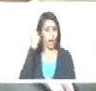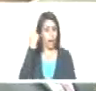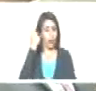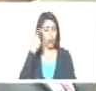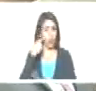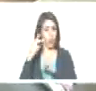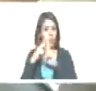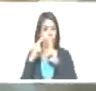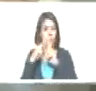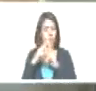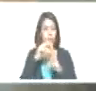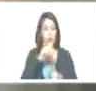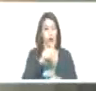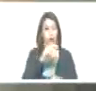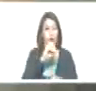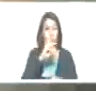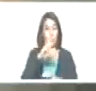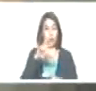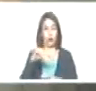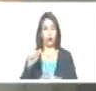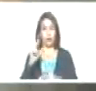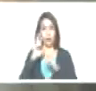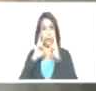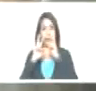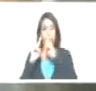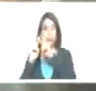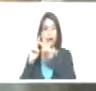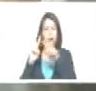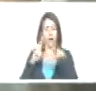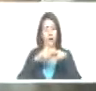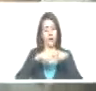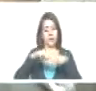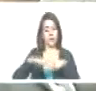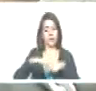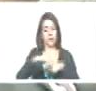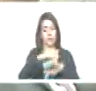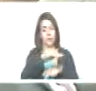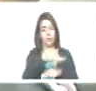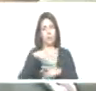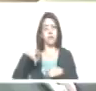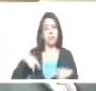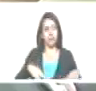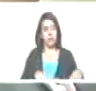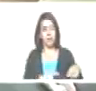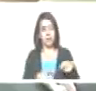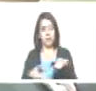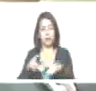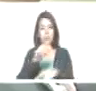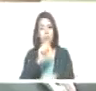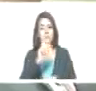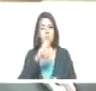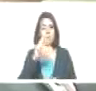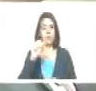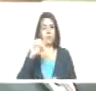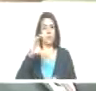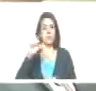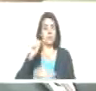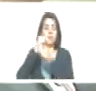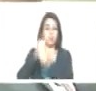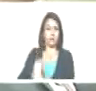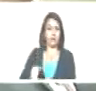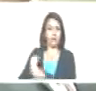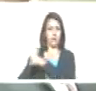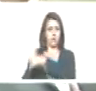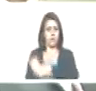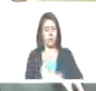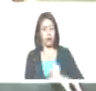Orza. Comenzamos viajando en la niñez, se atravesaba el río Arauca en una canoa. Existía un famoso canoero